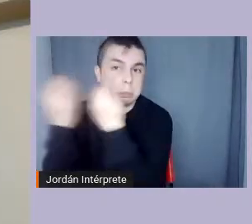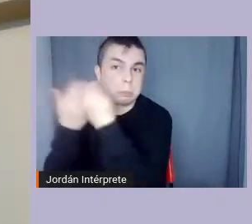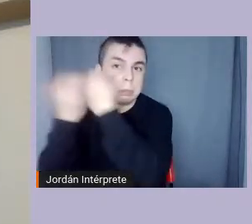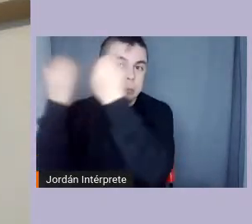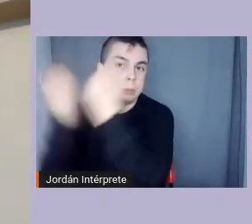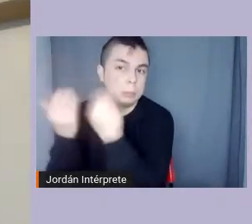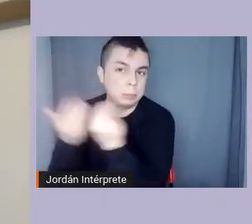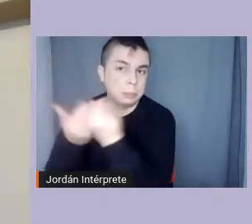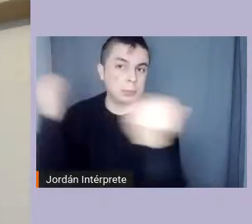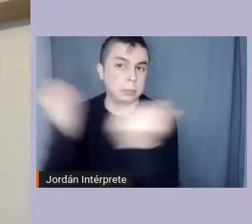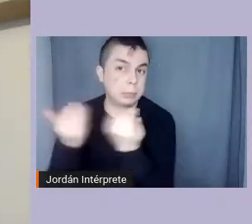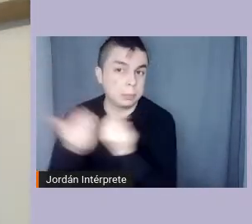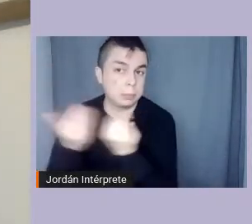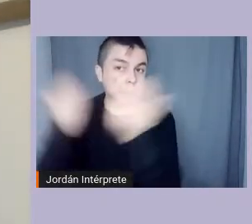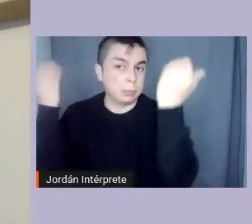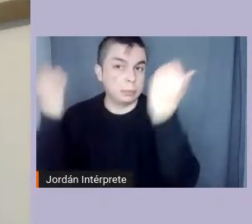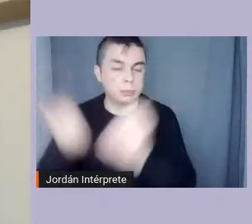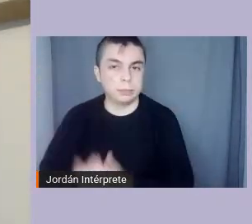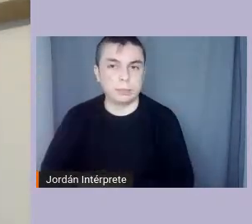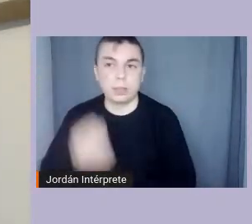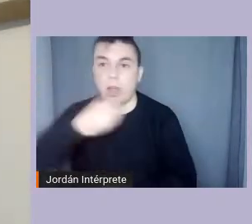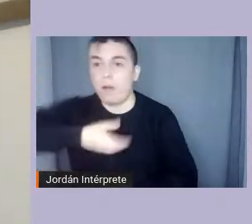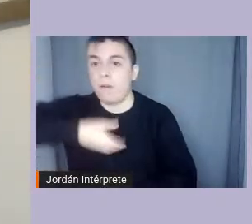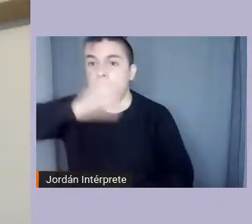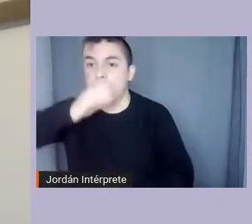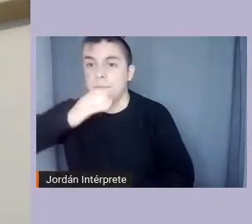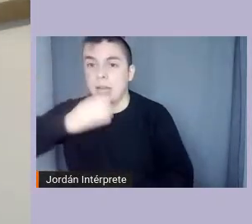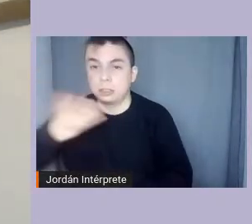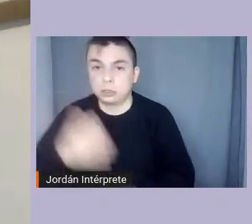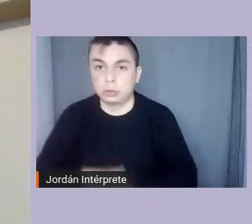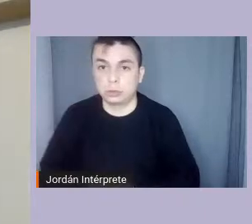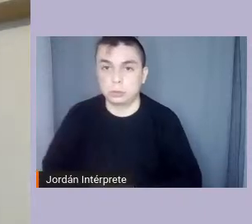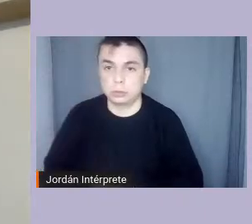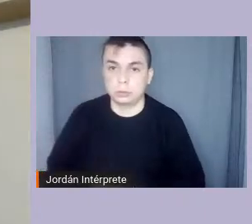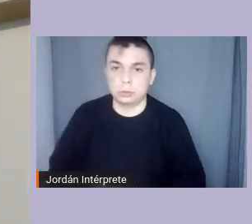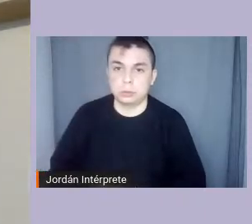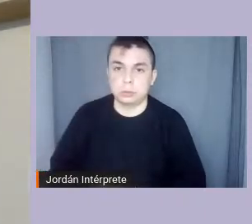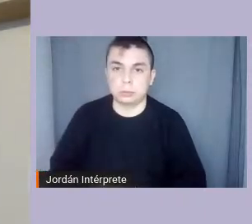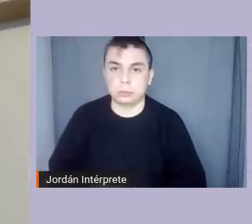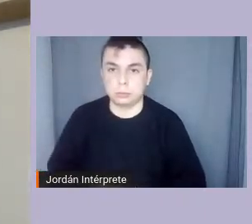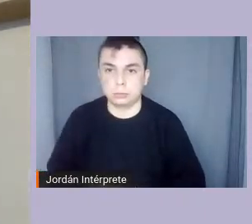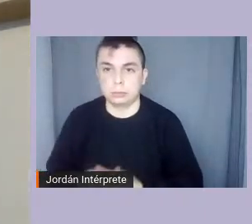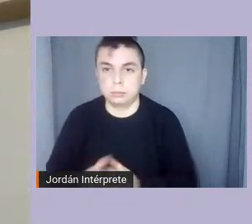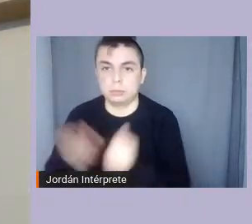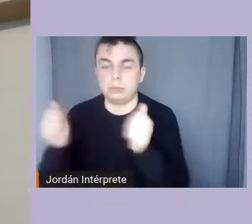cucharas, pueden ser vasos, vayan a buscar.